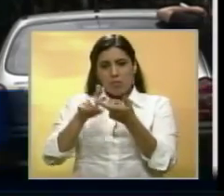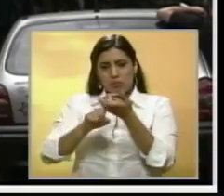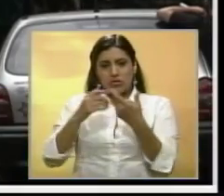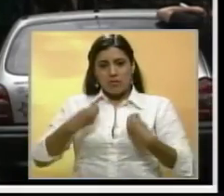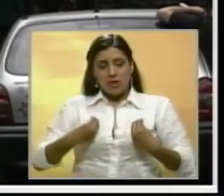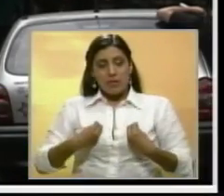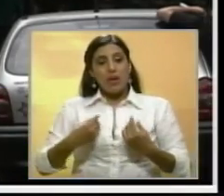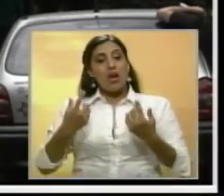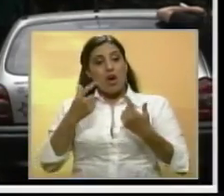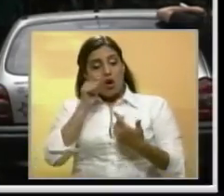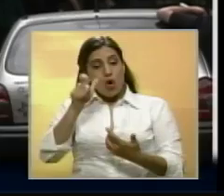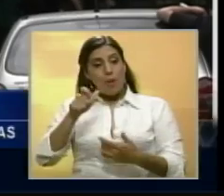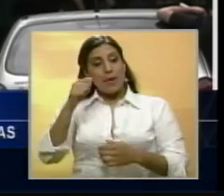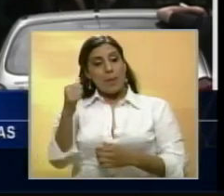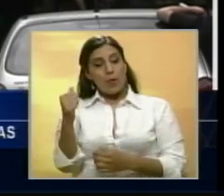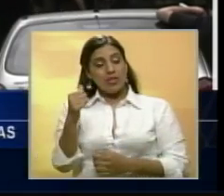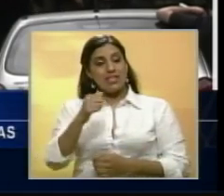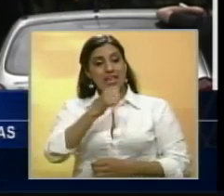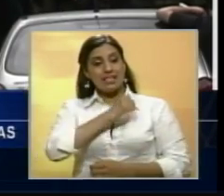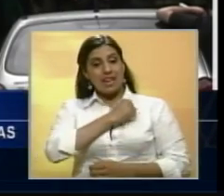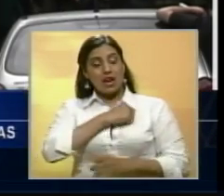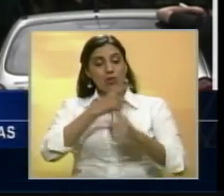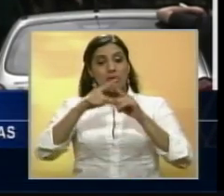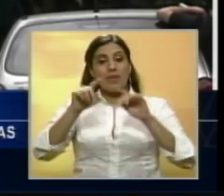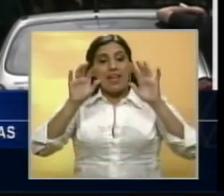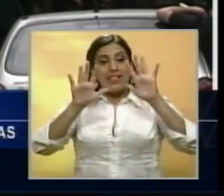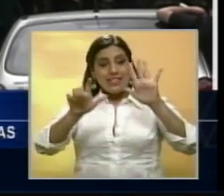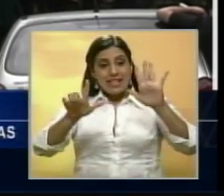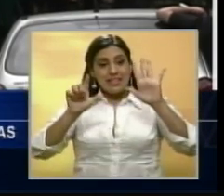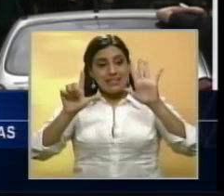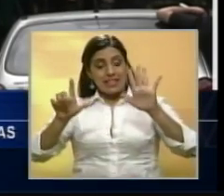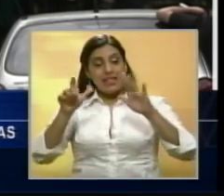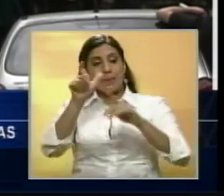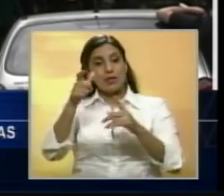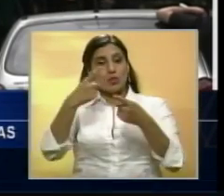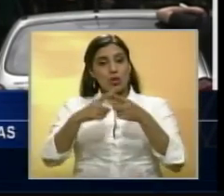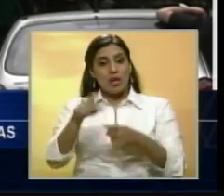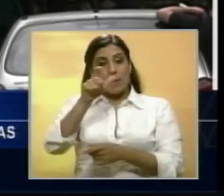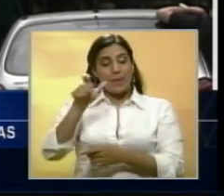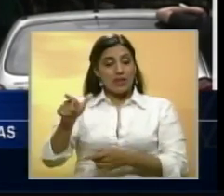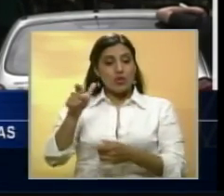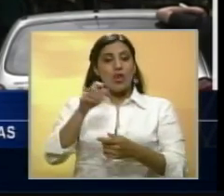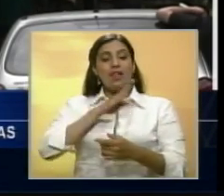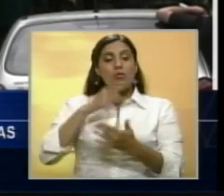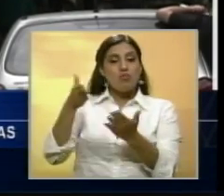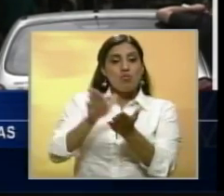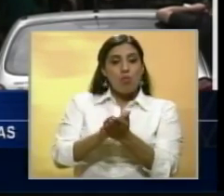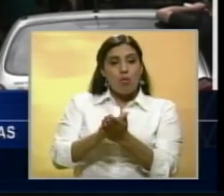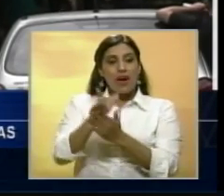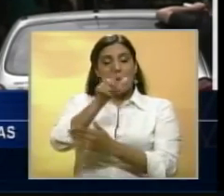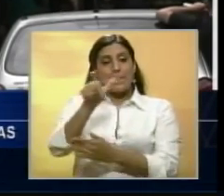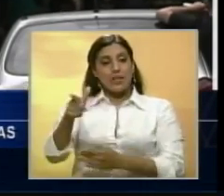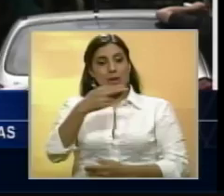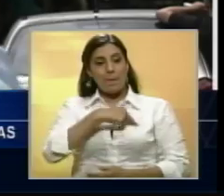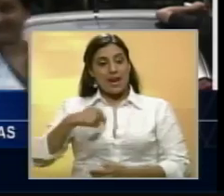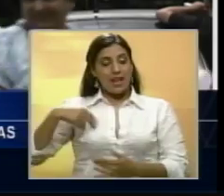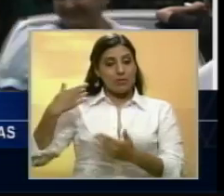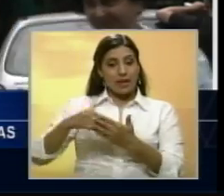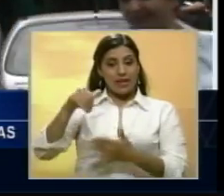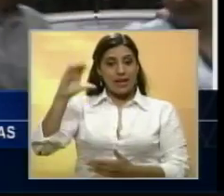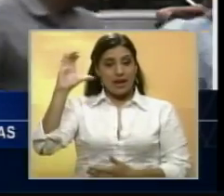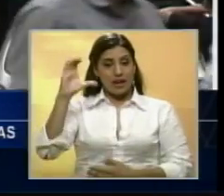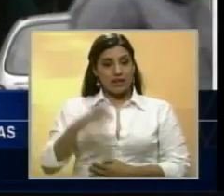el asesinato de este funcionario de Polichacao ascienden a 67 el número de efectivos de seguridad que han muerto en manos de la delincuencia este año en la